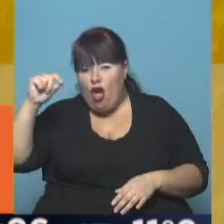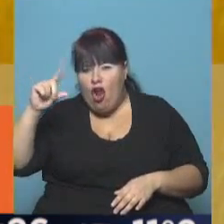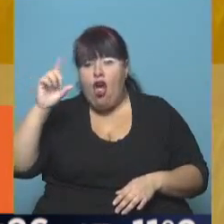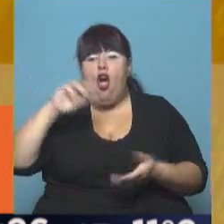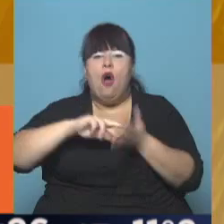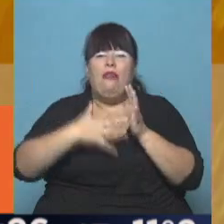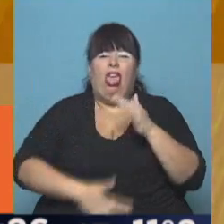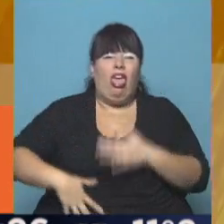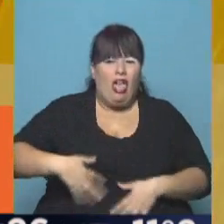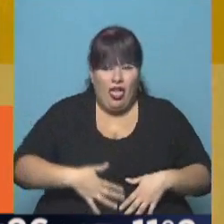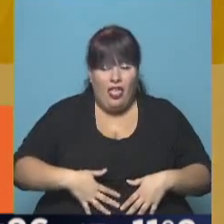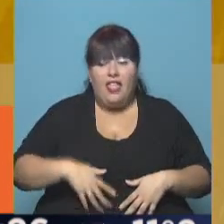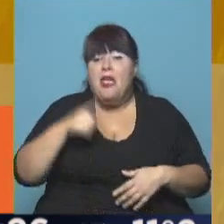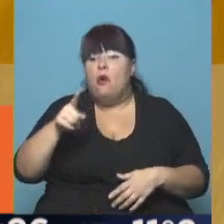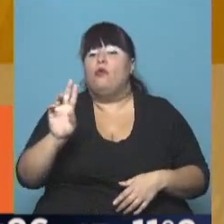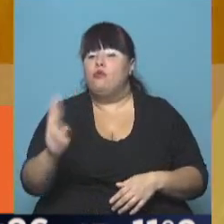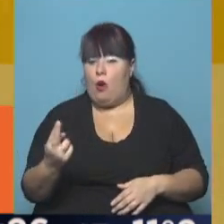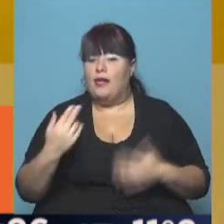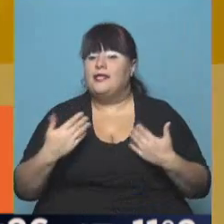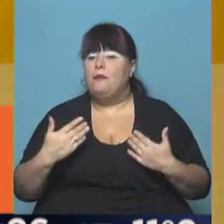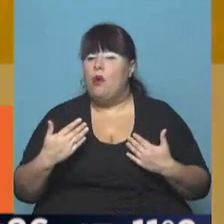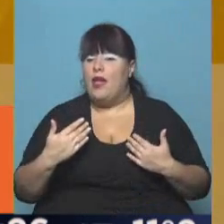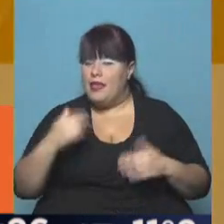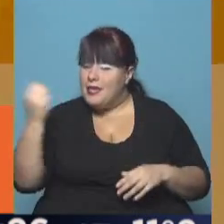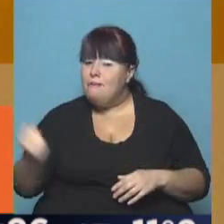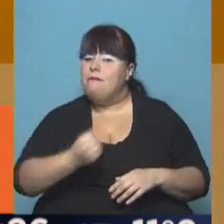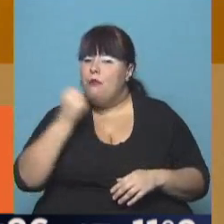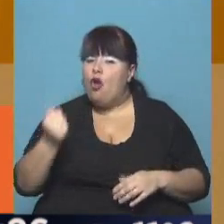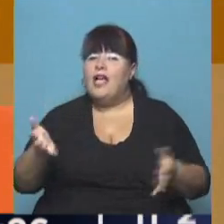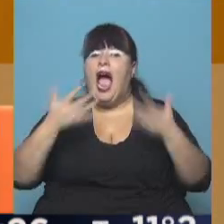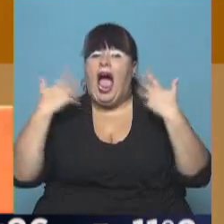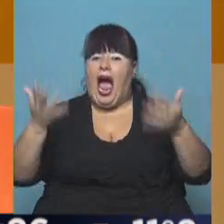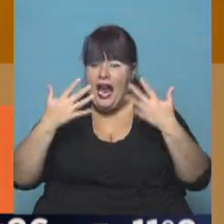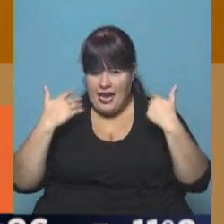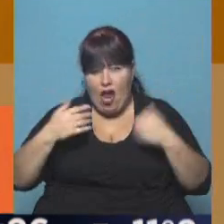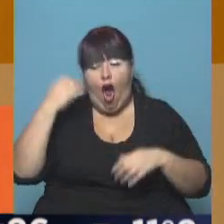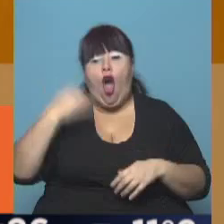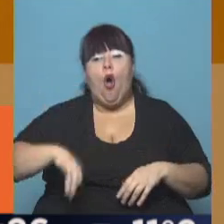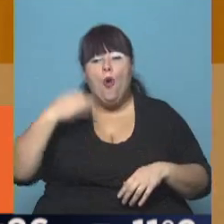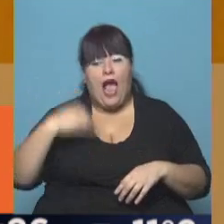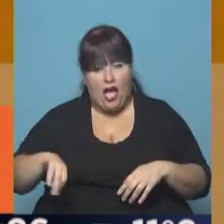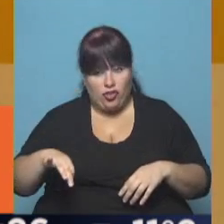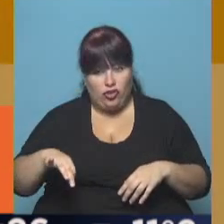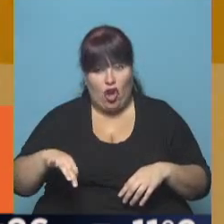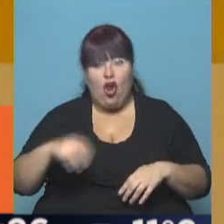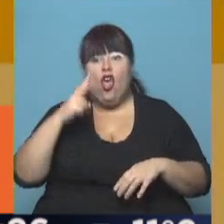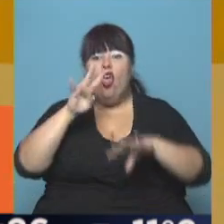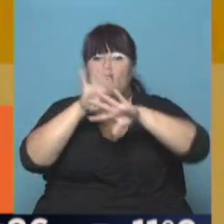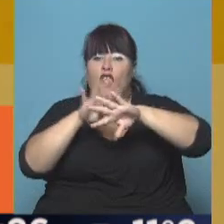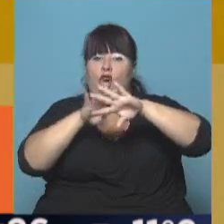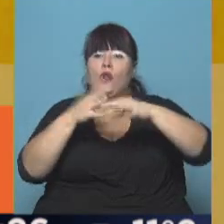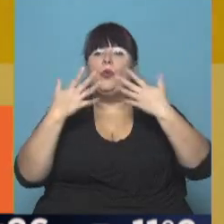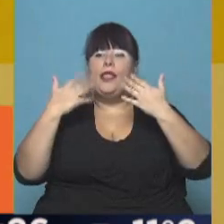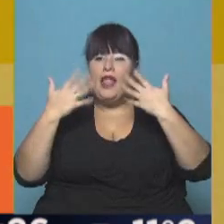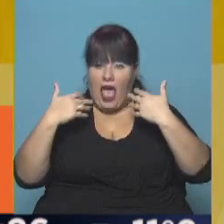trastornos digestivos y vos te morís muy importante la ventilación de hecho es obligatorio tener dos rejillas de ventilación